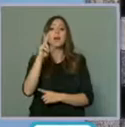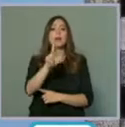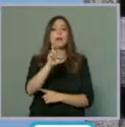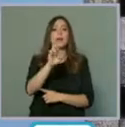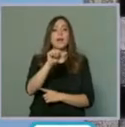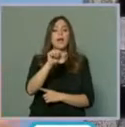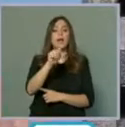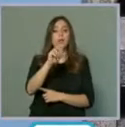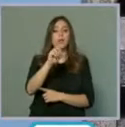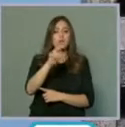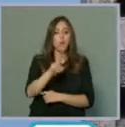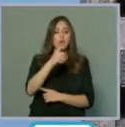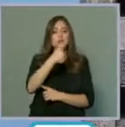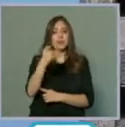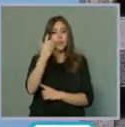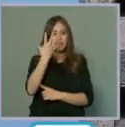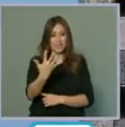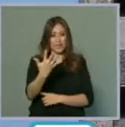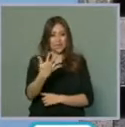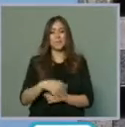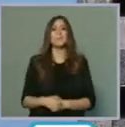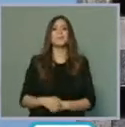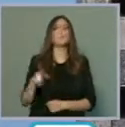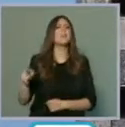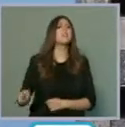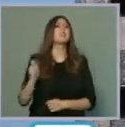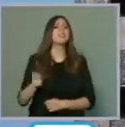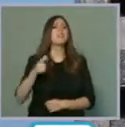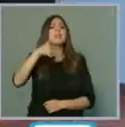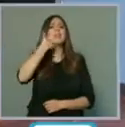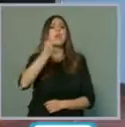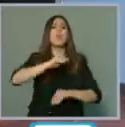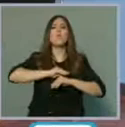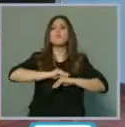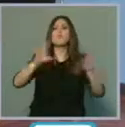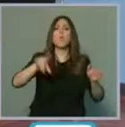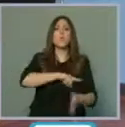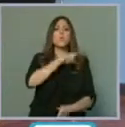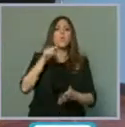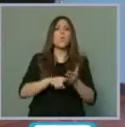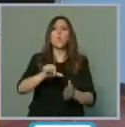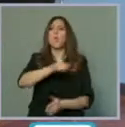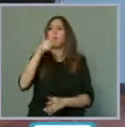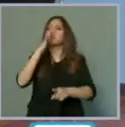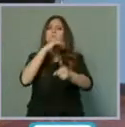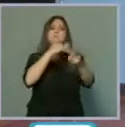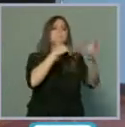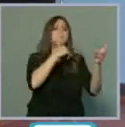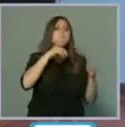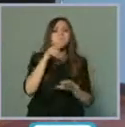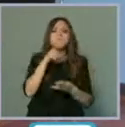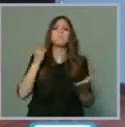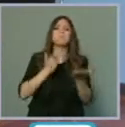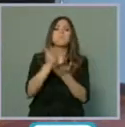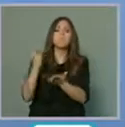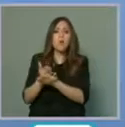Y lo que busca Festiva es dar salida a expresiones que de pronto no tienen mucha cabida en otros espacios, en otros lugares.